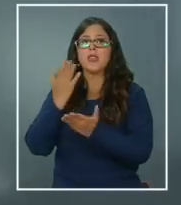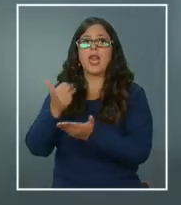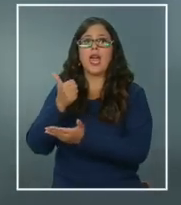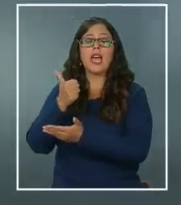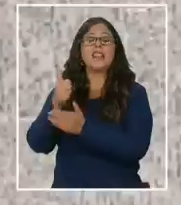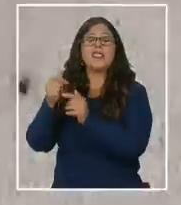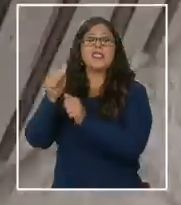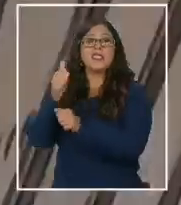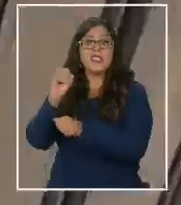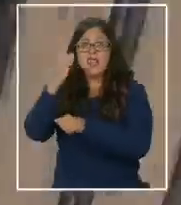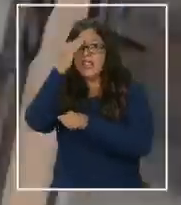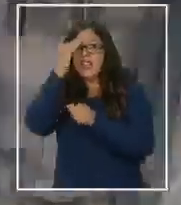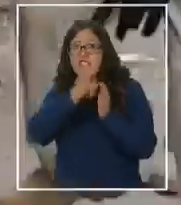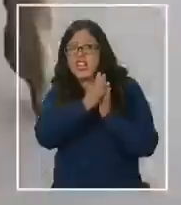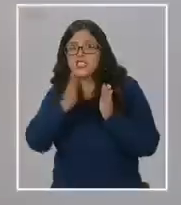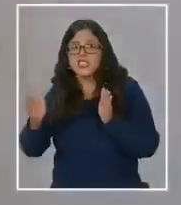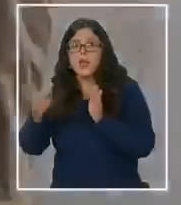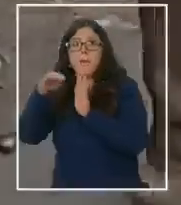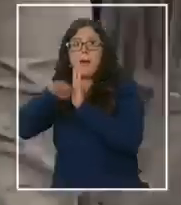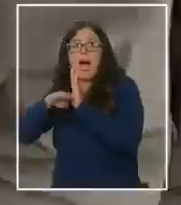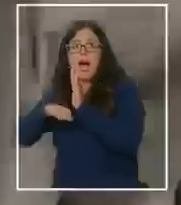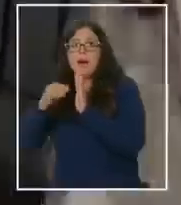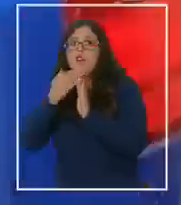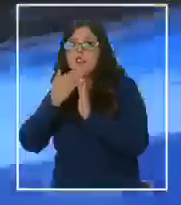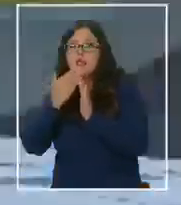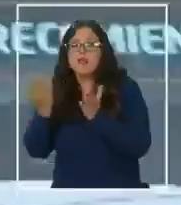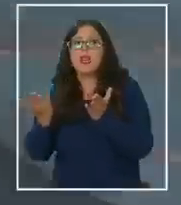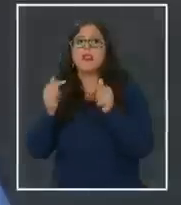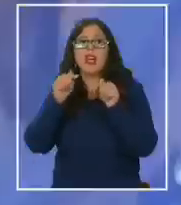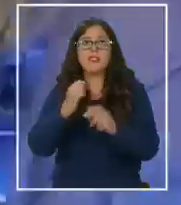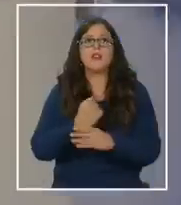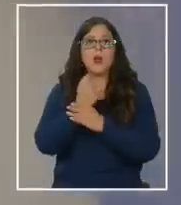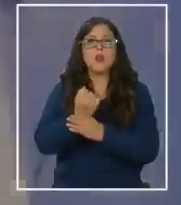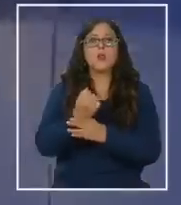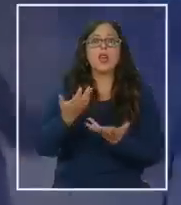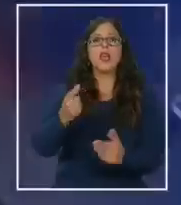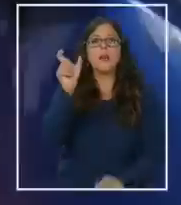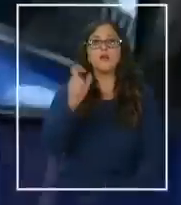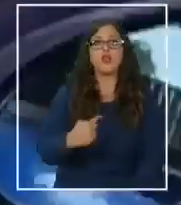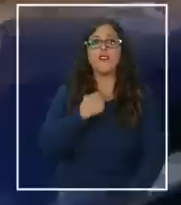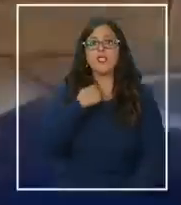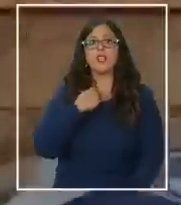días es el resultado de la colaboración entre la víctima y la policía de investigaciones.